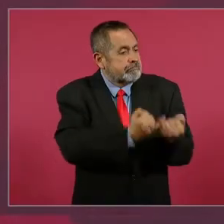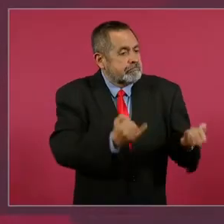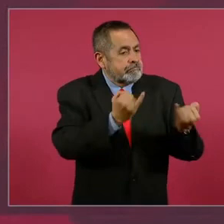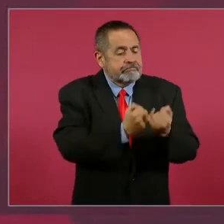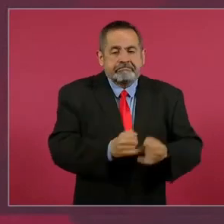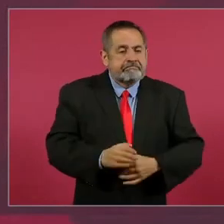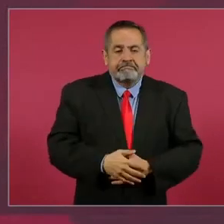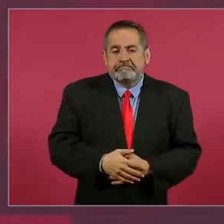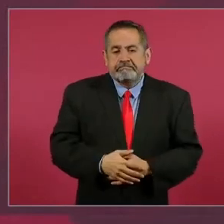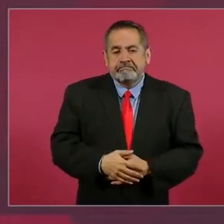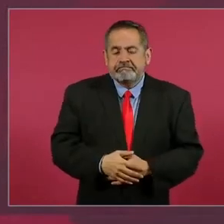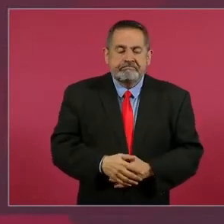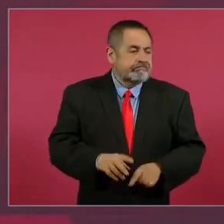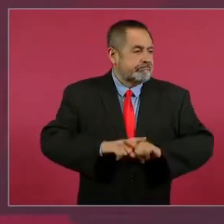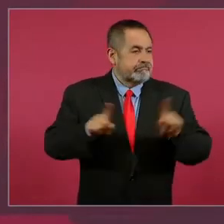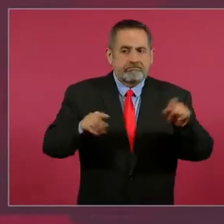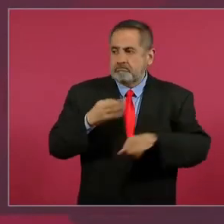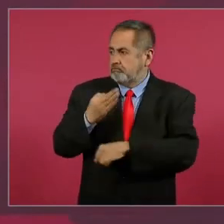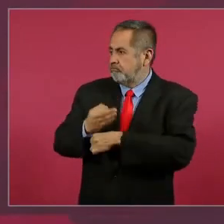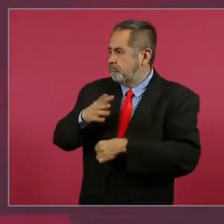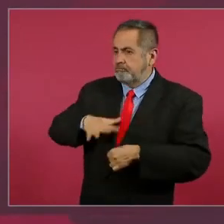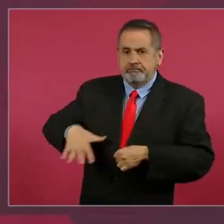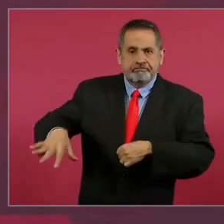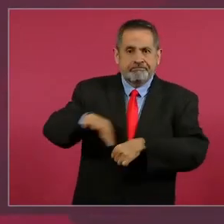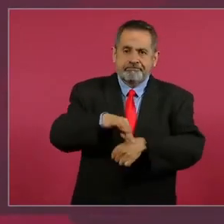Y hay una realidad distinta.